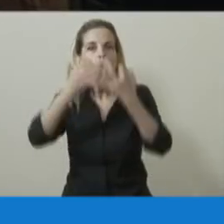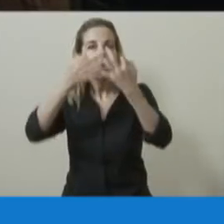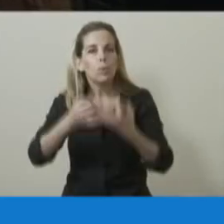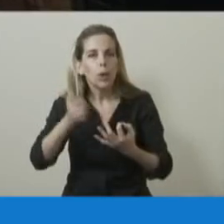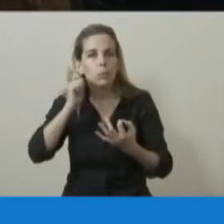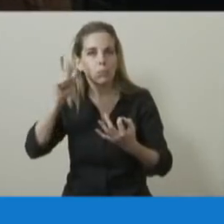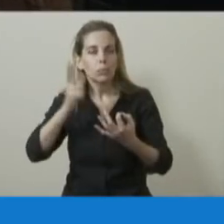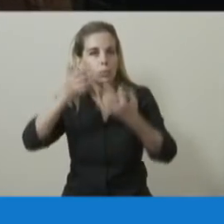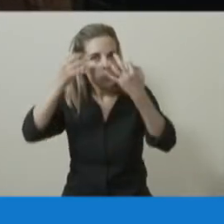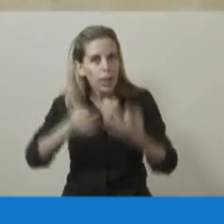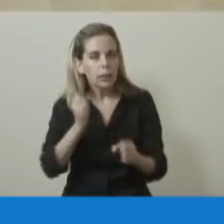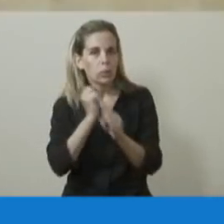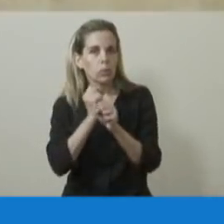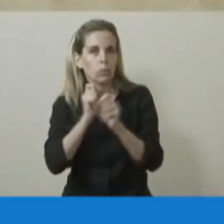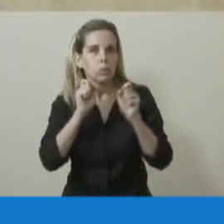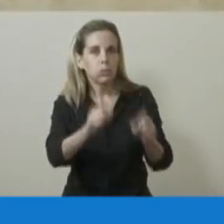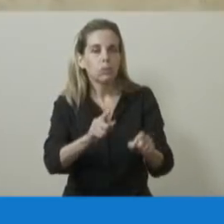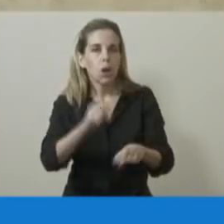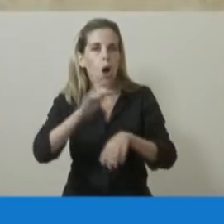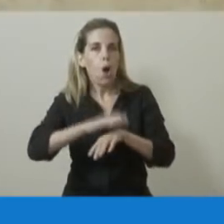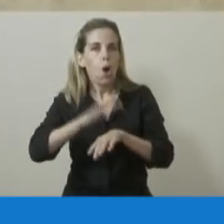Ahí han ocupado a más de